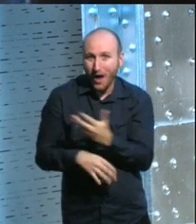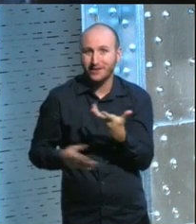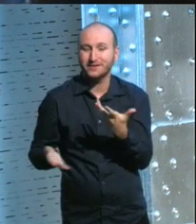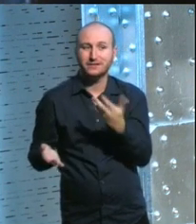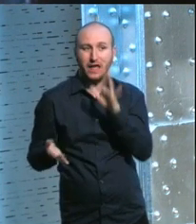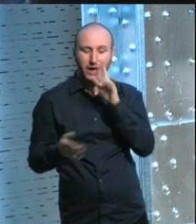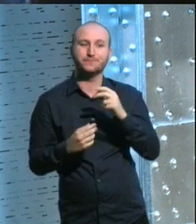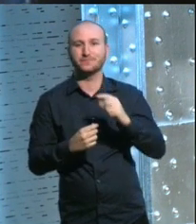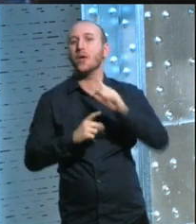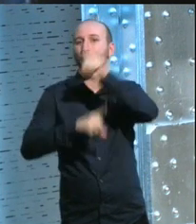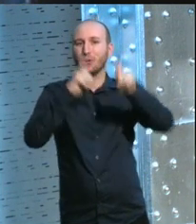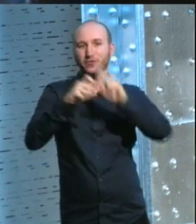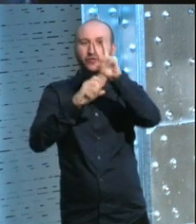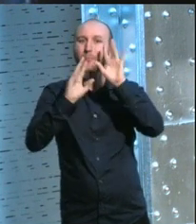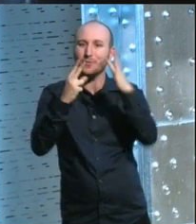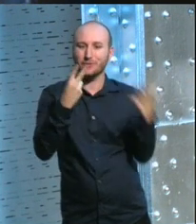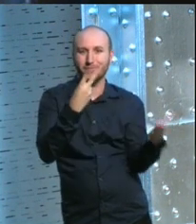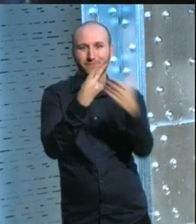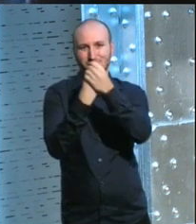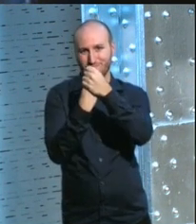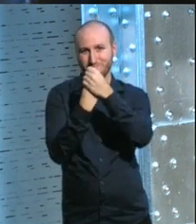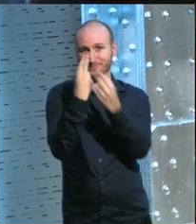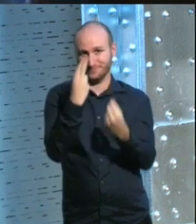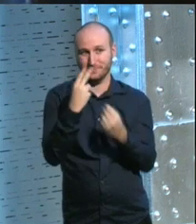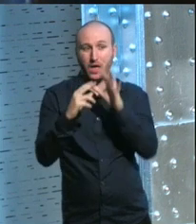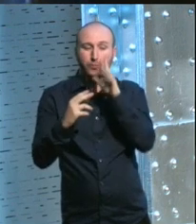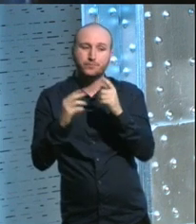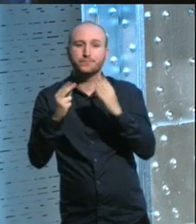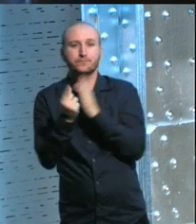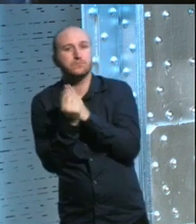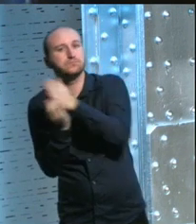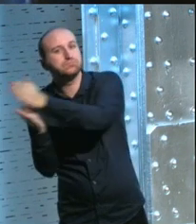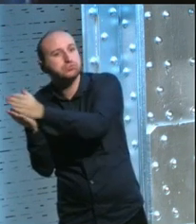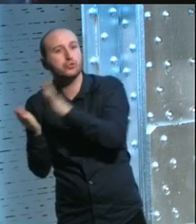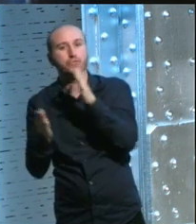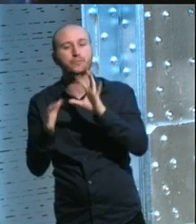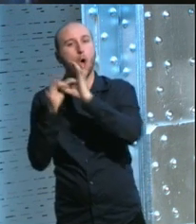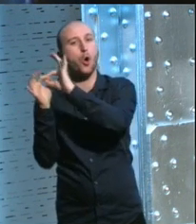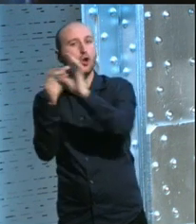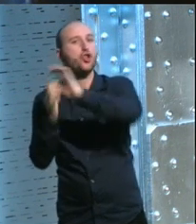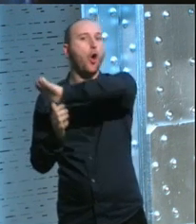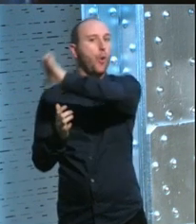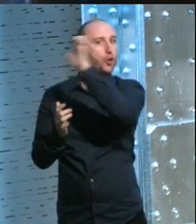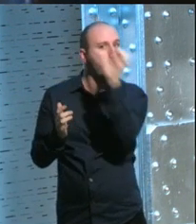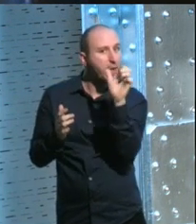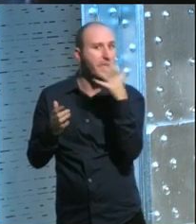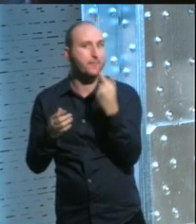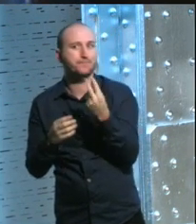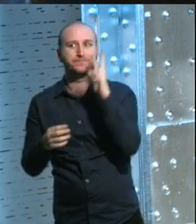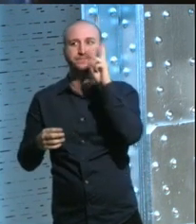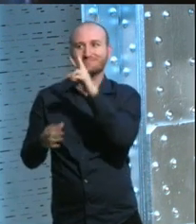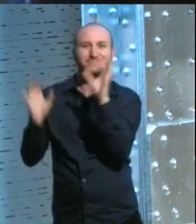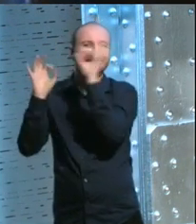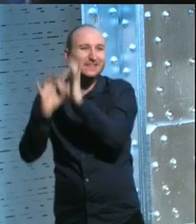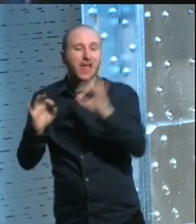A ver, dos preguntas en una. Por un lado, ¿no has observado Unión Europea, o simplemente lo